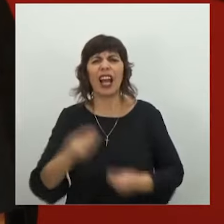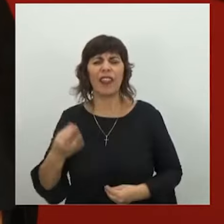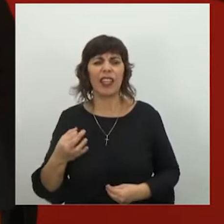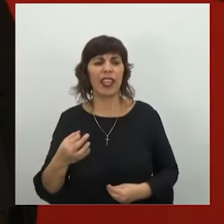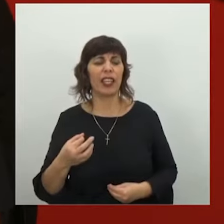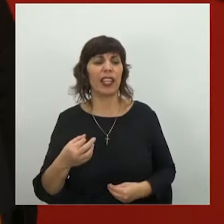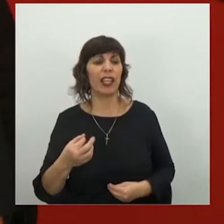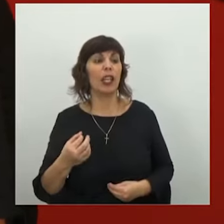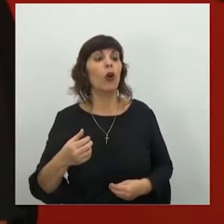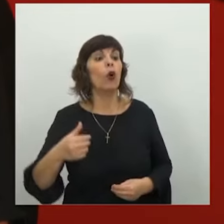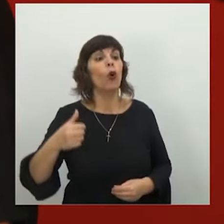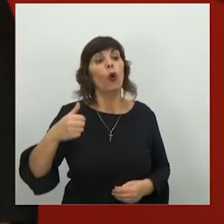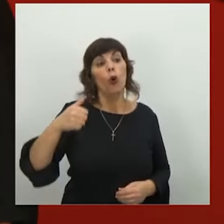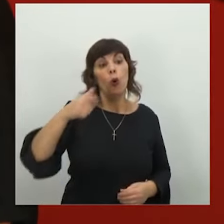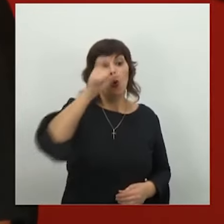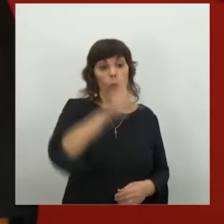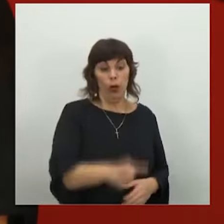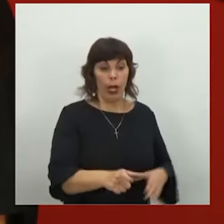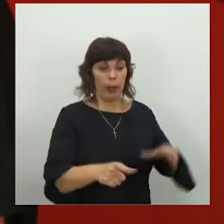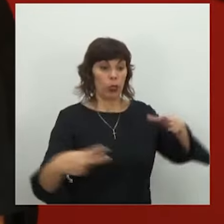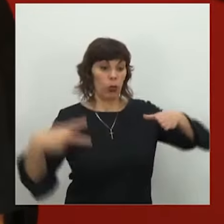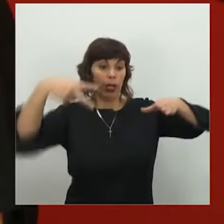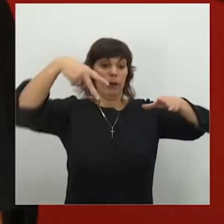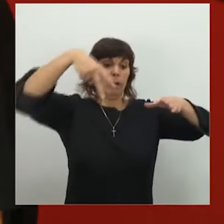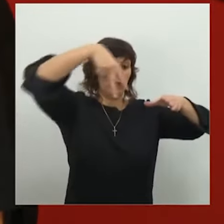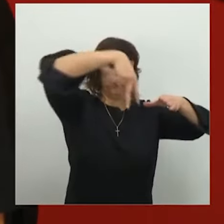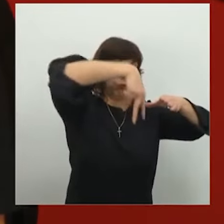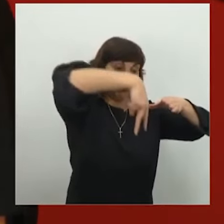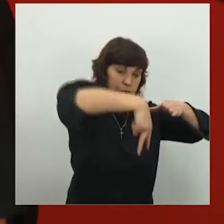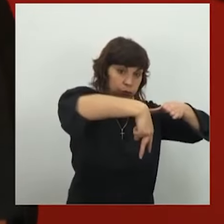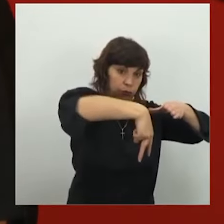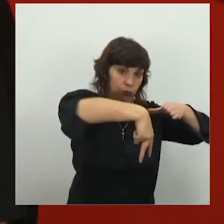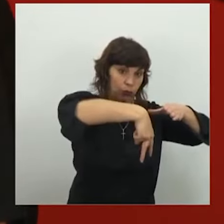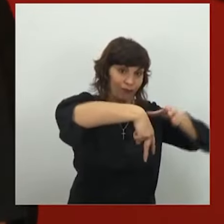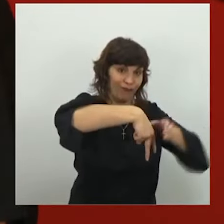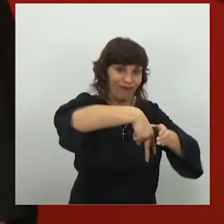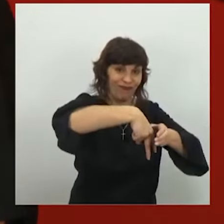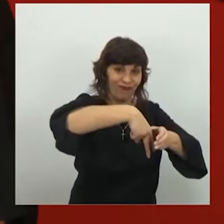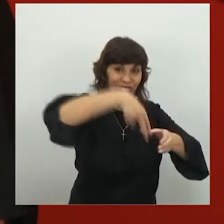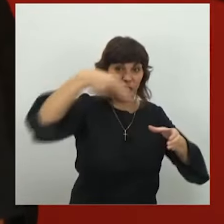que es difícil, es muy difícil porque hay poco oxígeno también